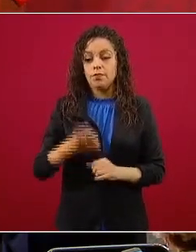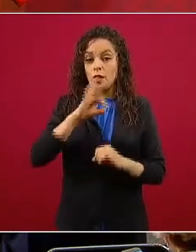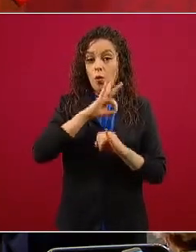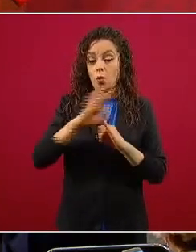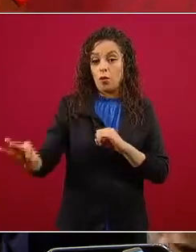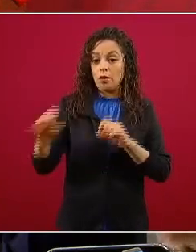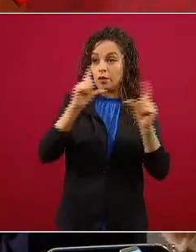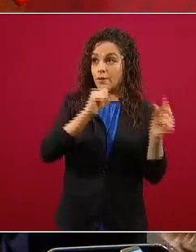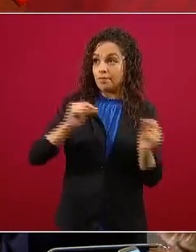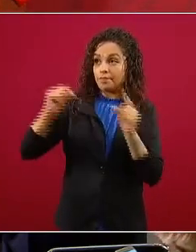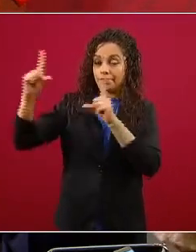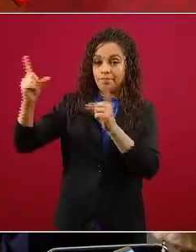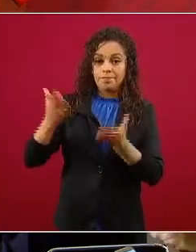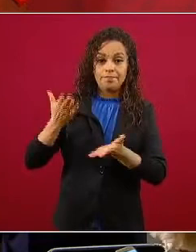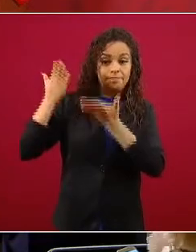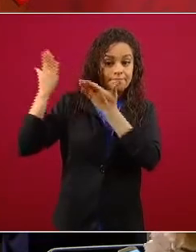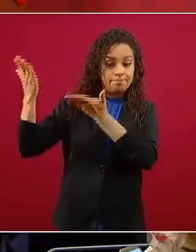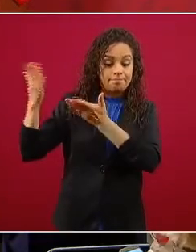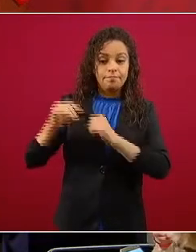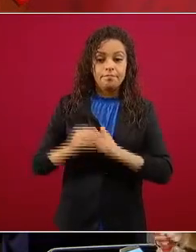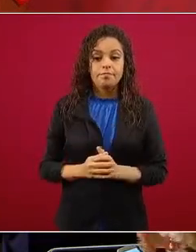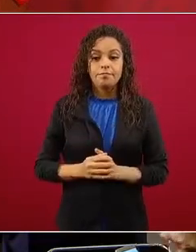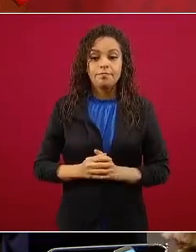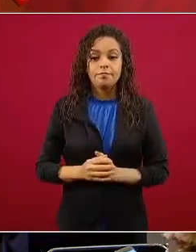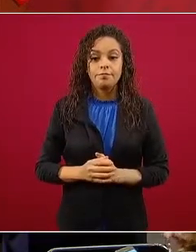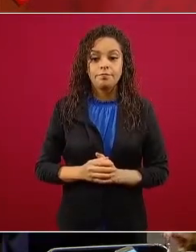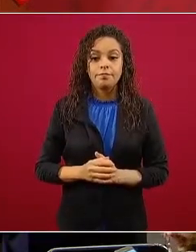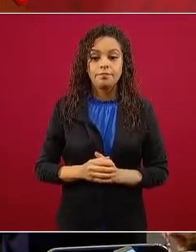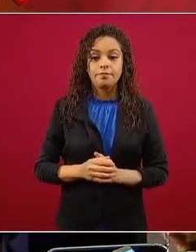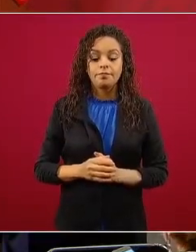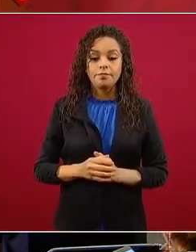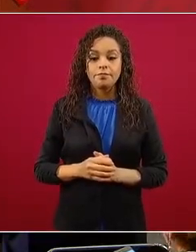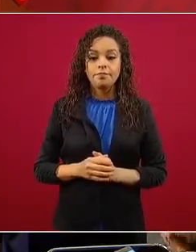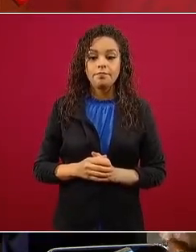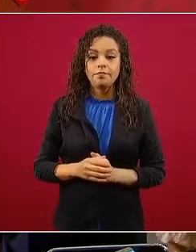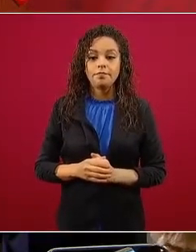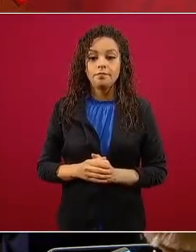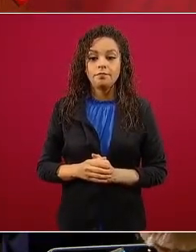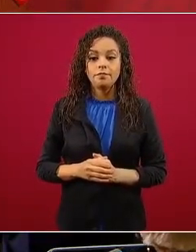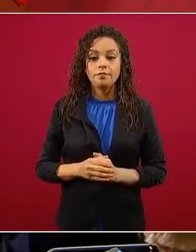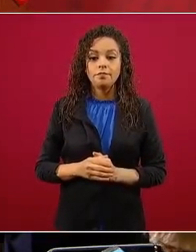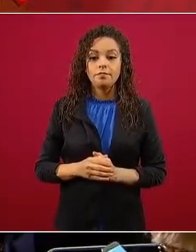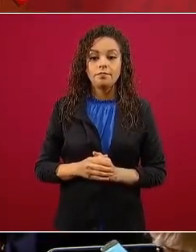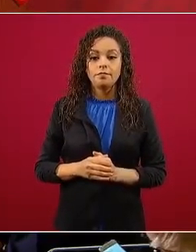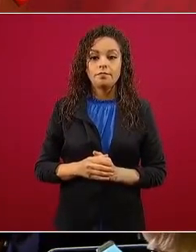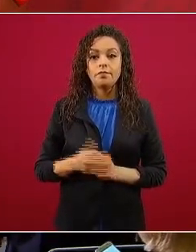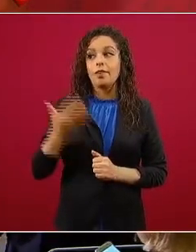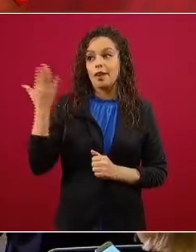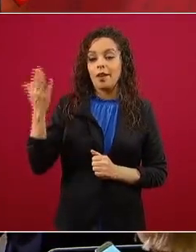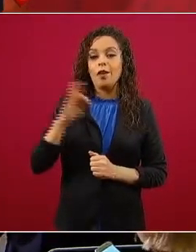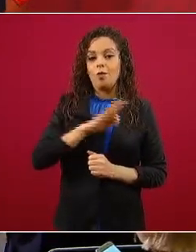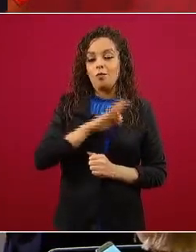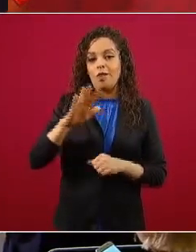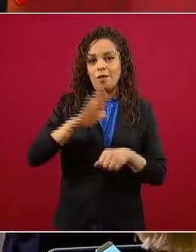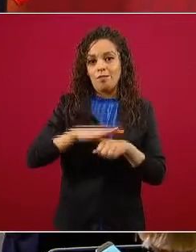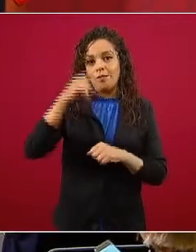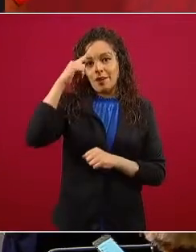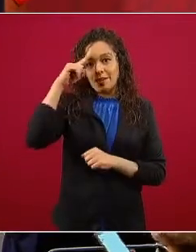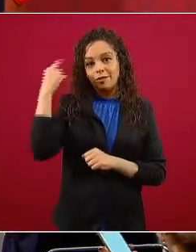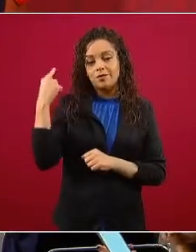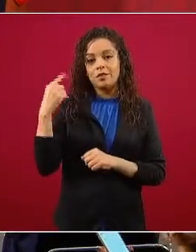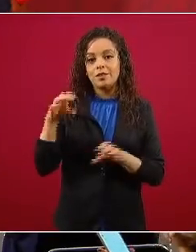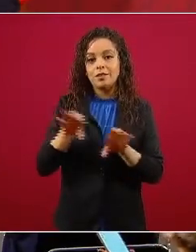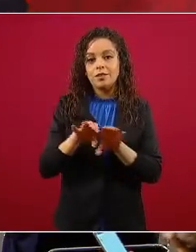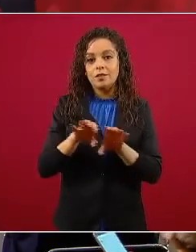vemos, nos muestra los mecanismos con los que podemos también facilitar el acceso a